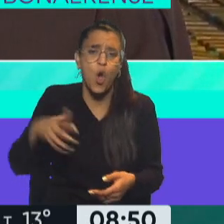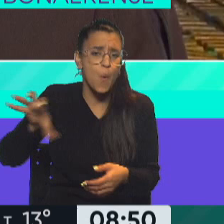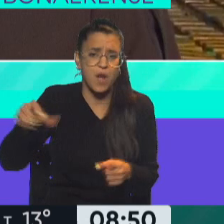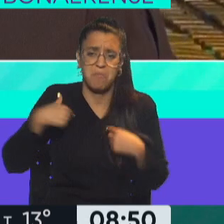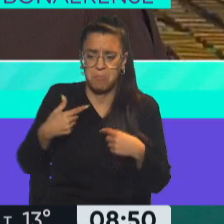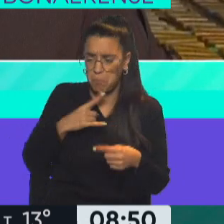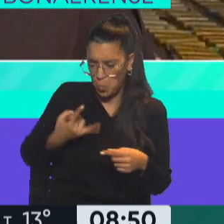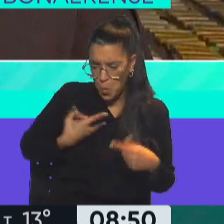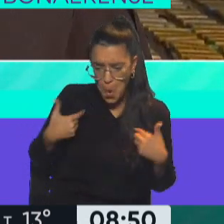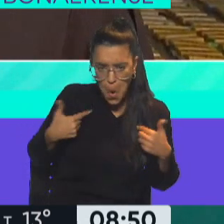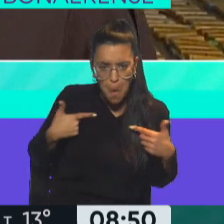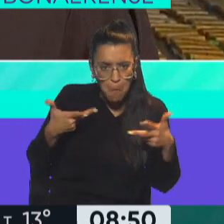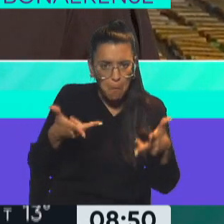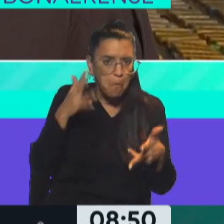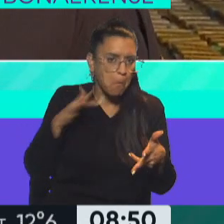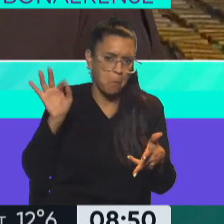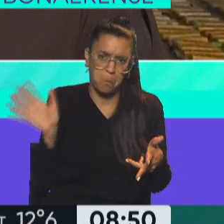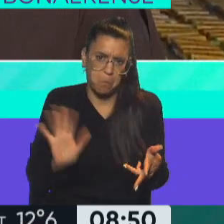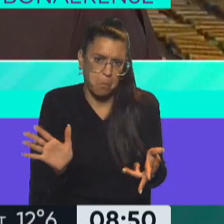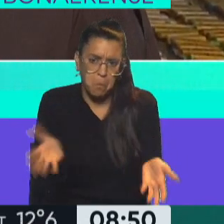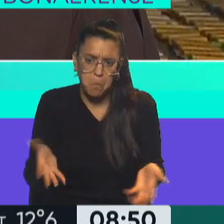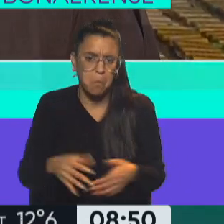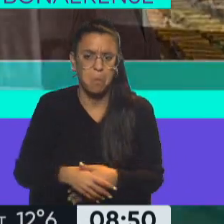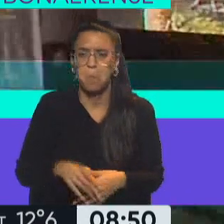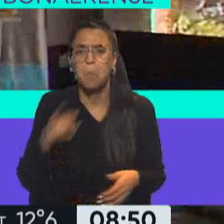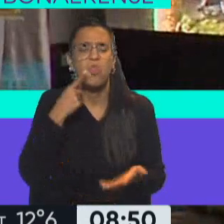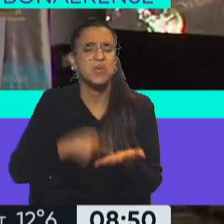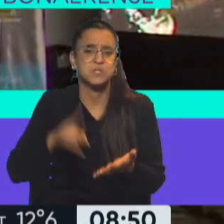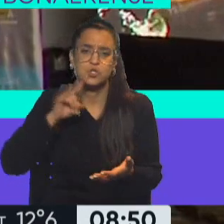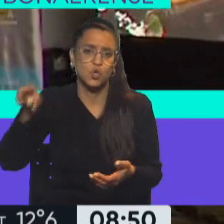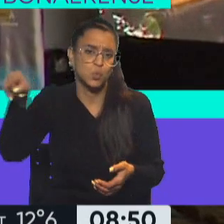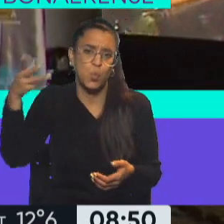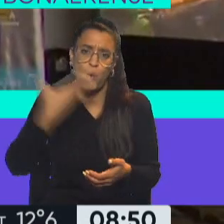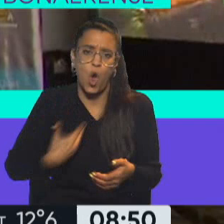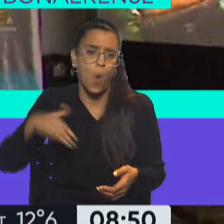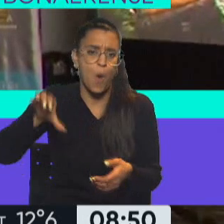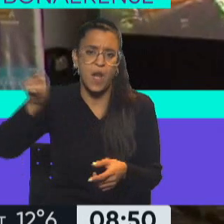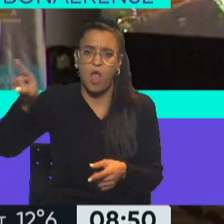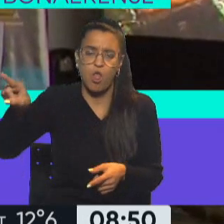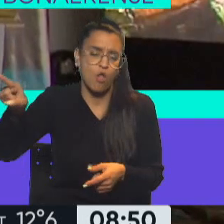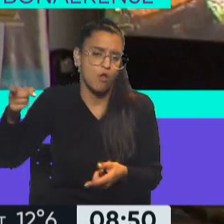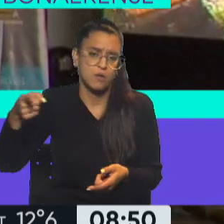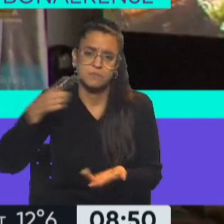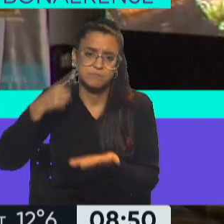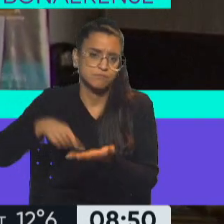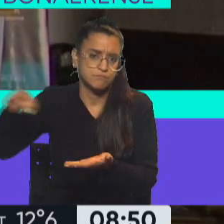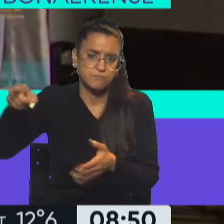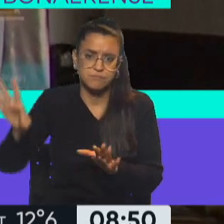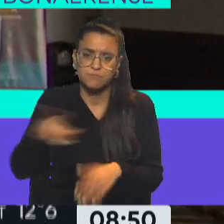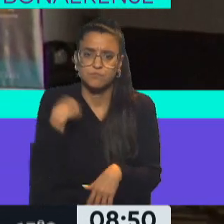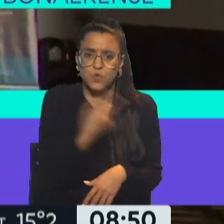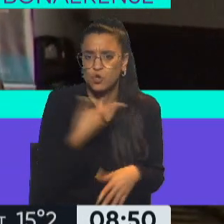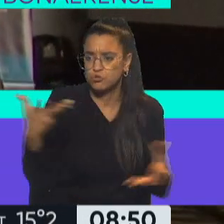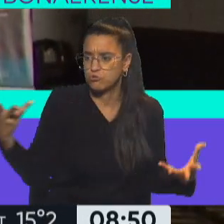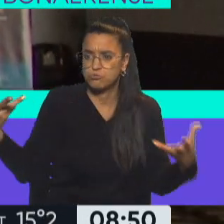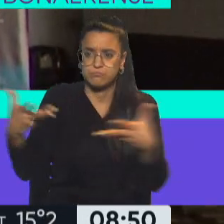me corresponde a mí emitir ningún tipo de opinión. Son decisiones que ha tomado el gobernador y en ese sentido tenemos que encolumnarnos